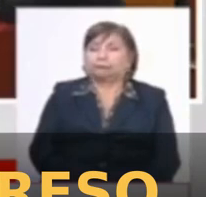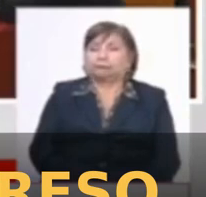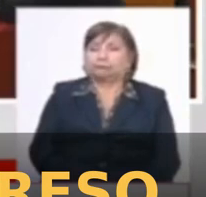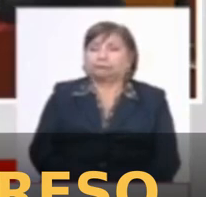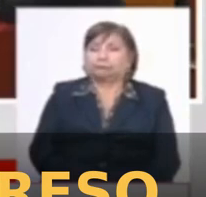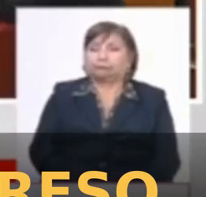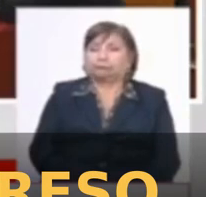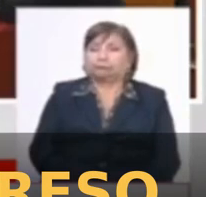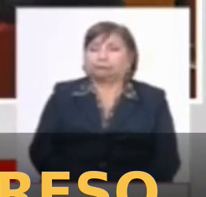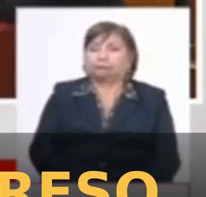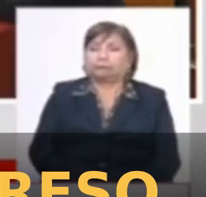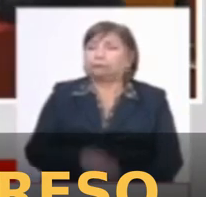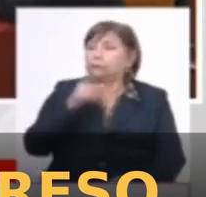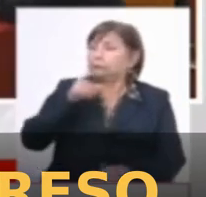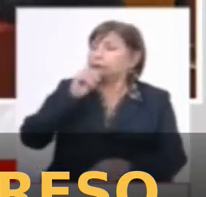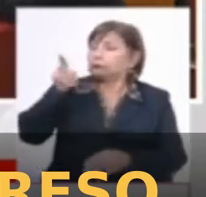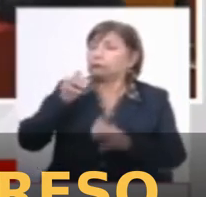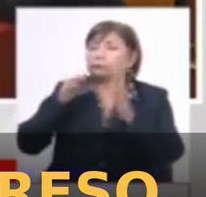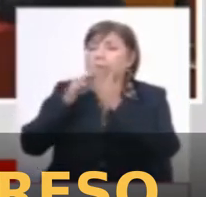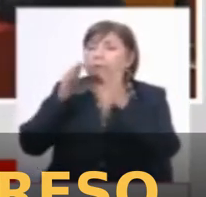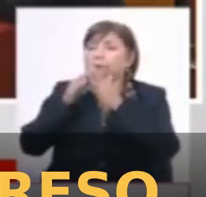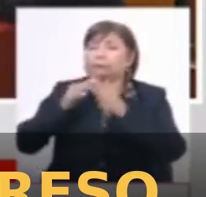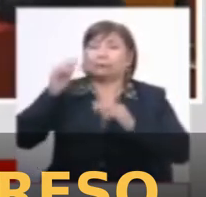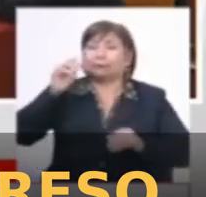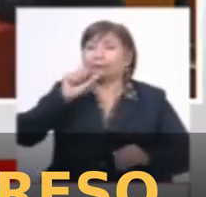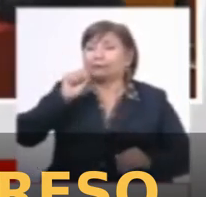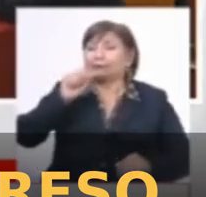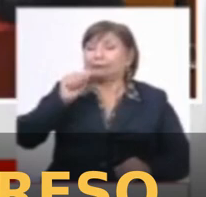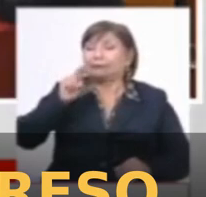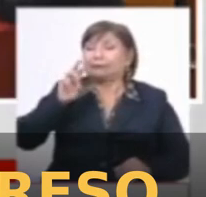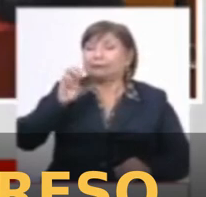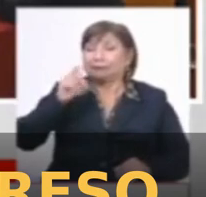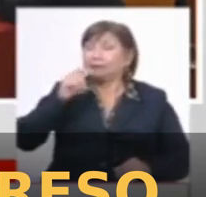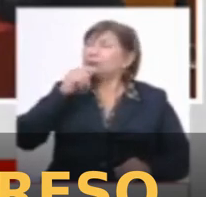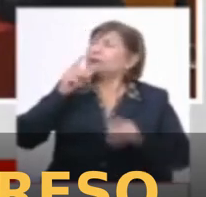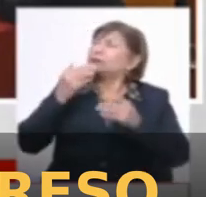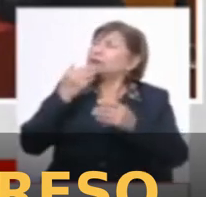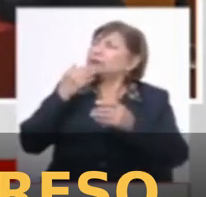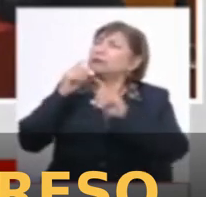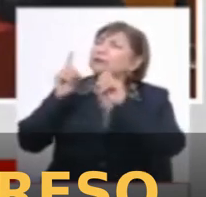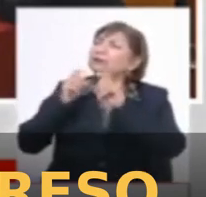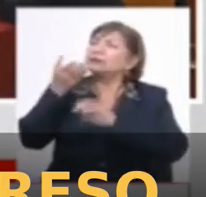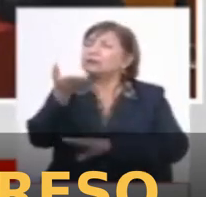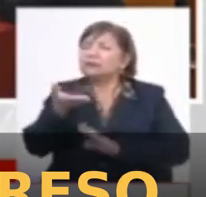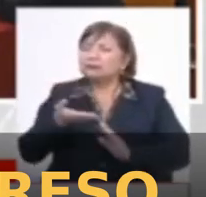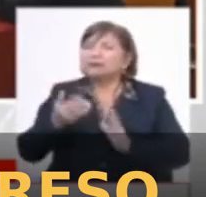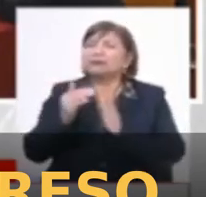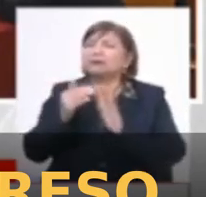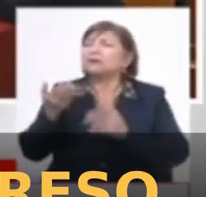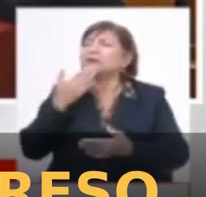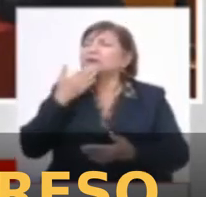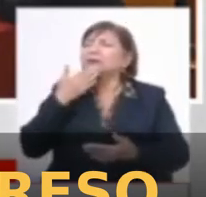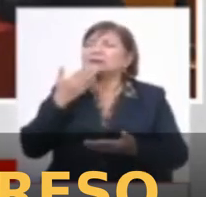Al llegar usted a la vivienda de Zarratea, ¿qué persona... o funcionario la recibe usted en la casa de Zarratea